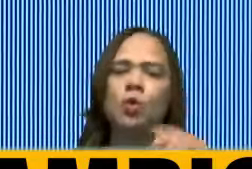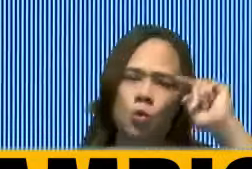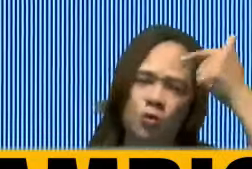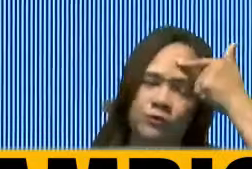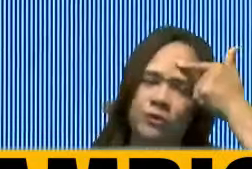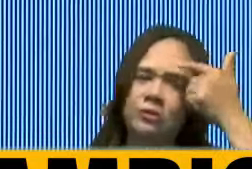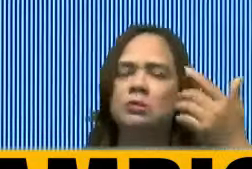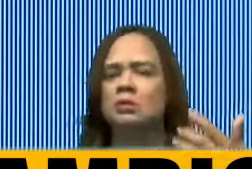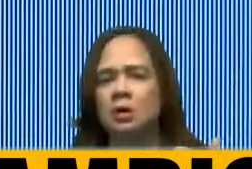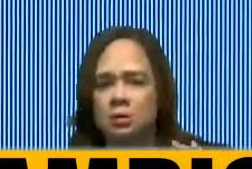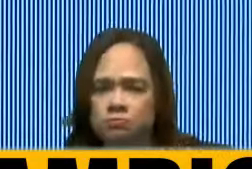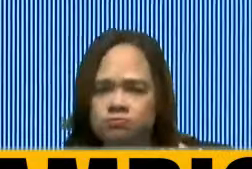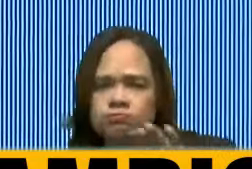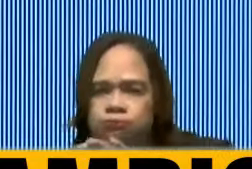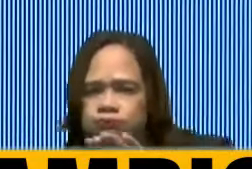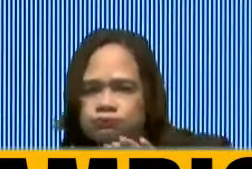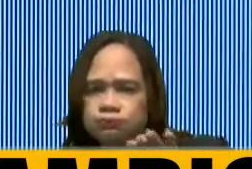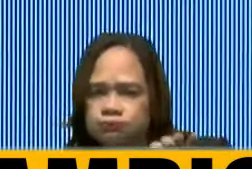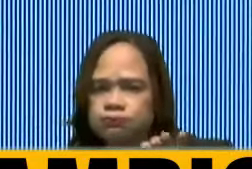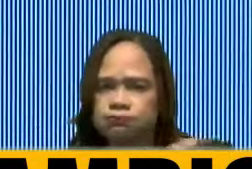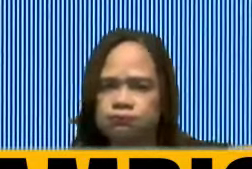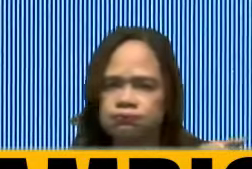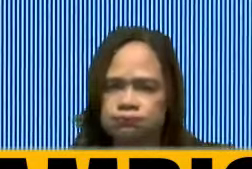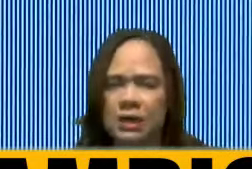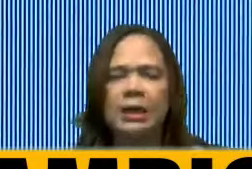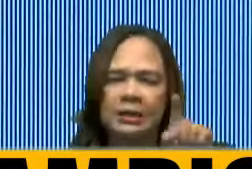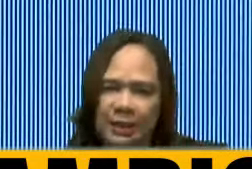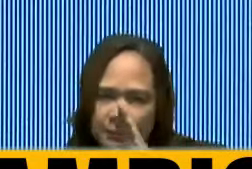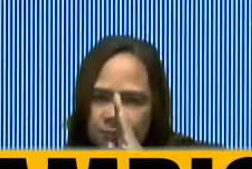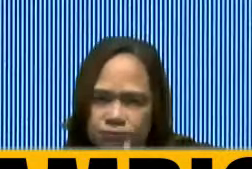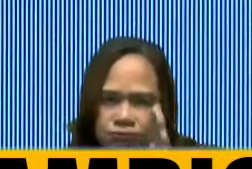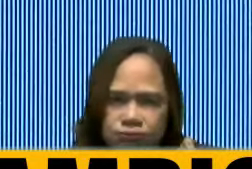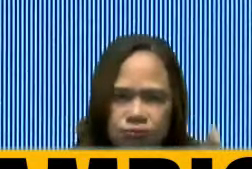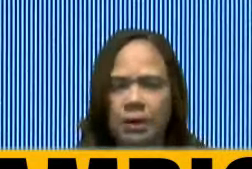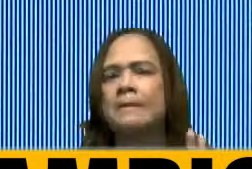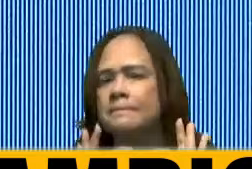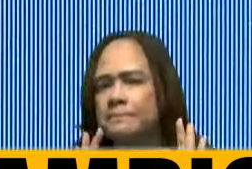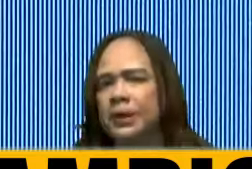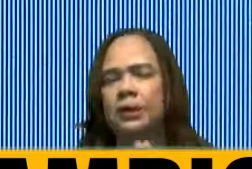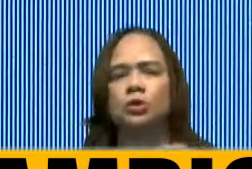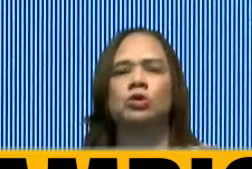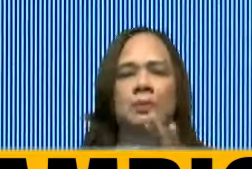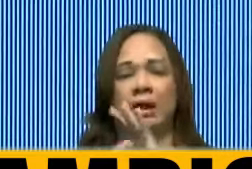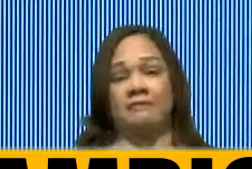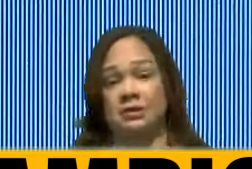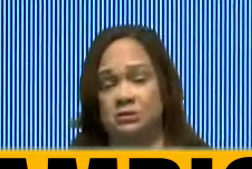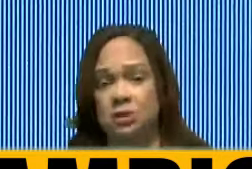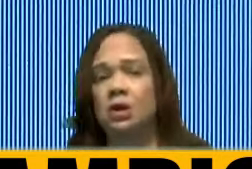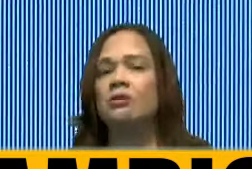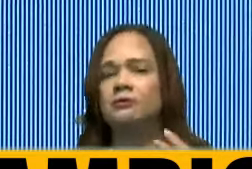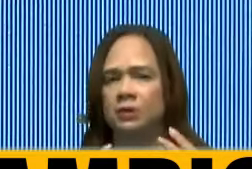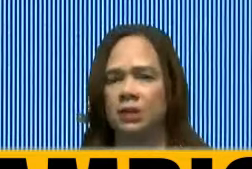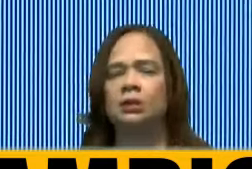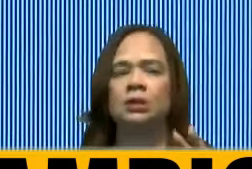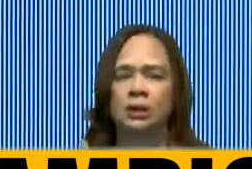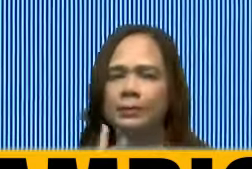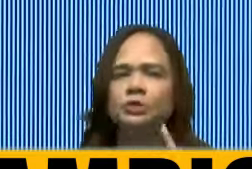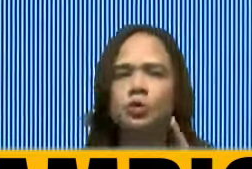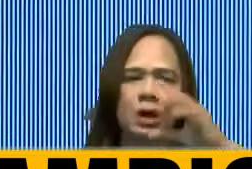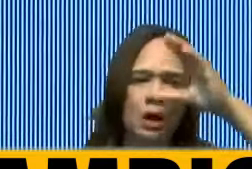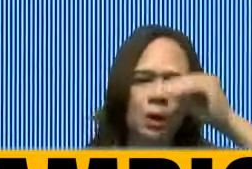donde vamos a invertir los recursos donde deben invertirse donde van a mejorar la calidad de vida de Los